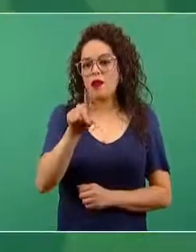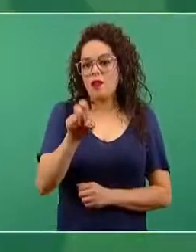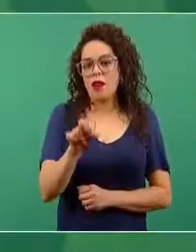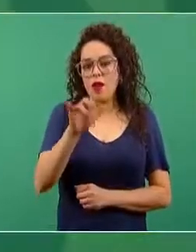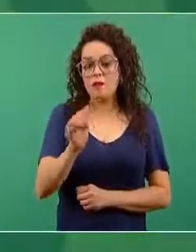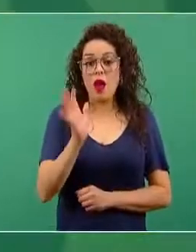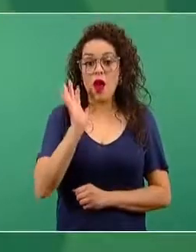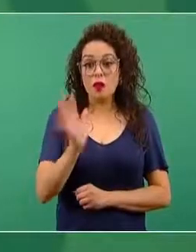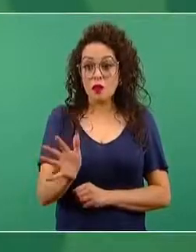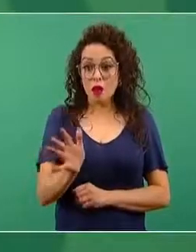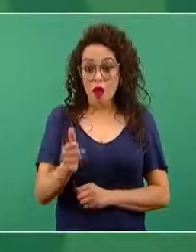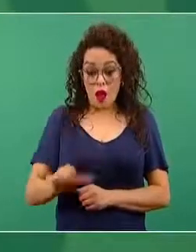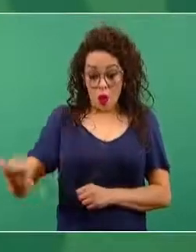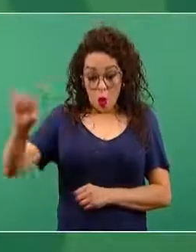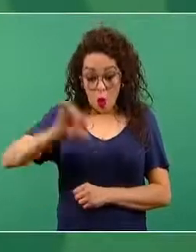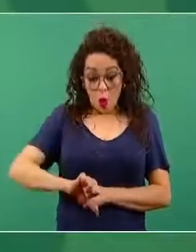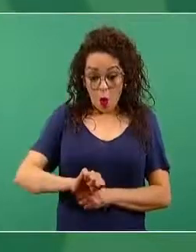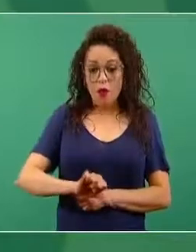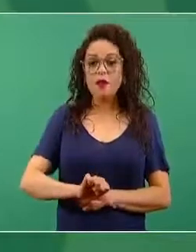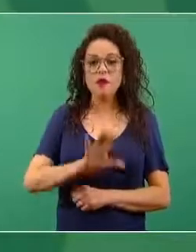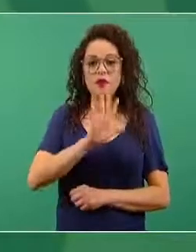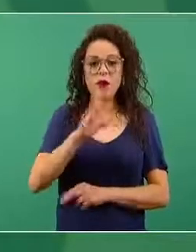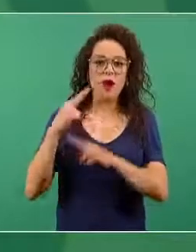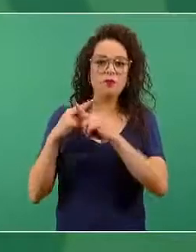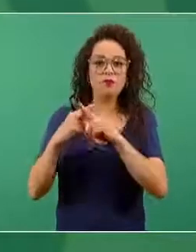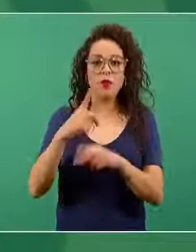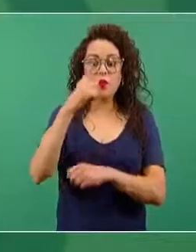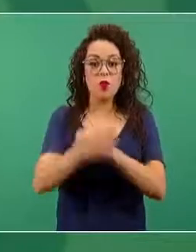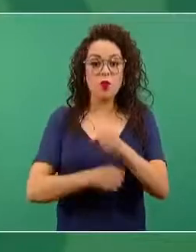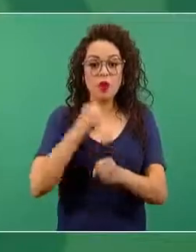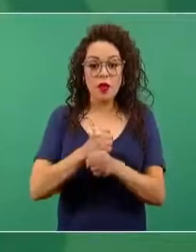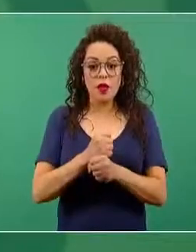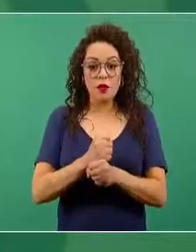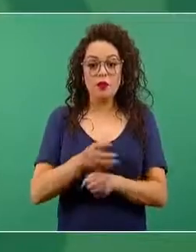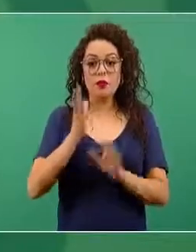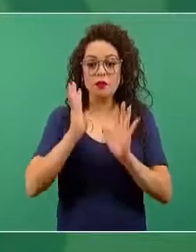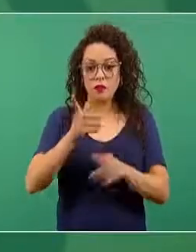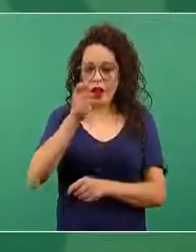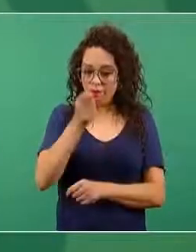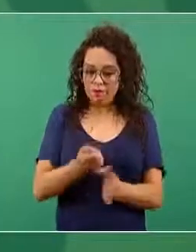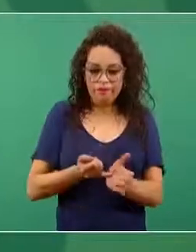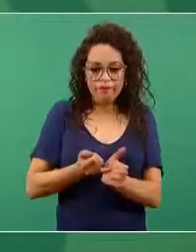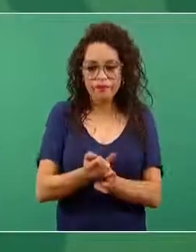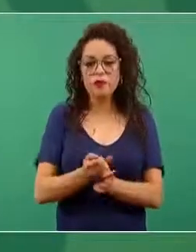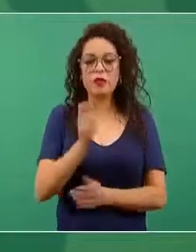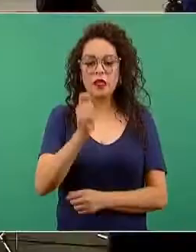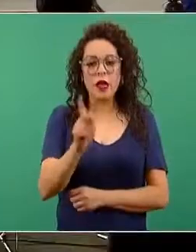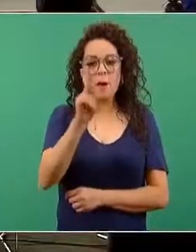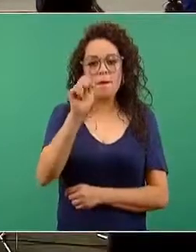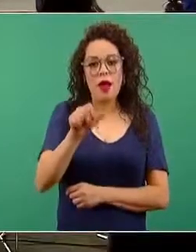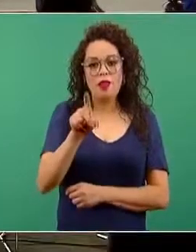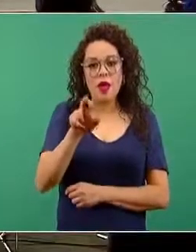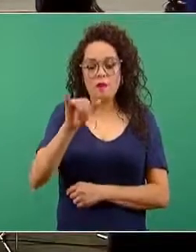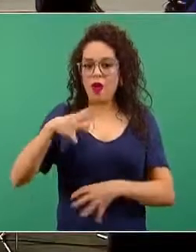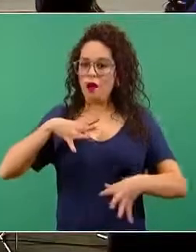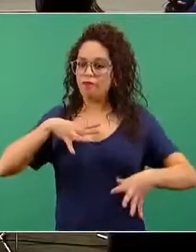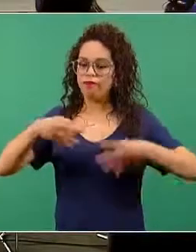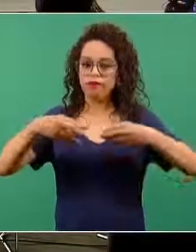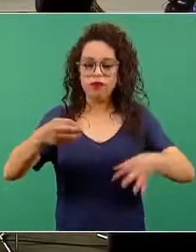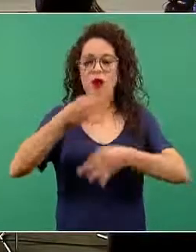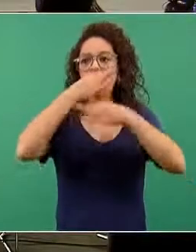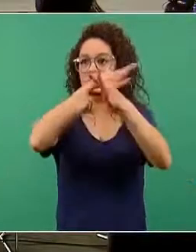un año hoy de haberse decretado como pandemia, y que